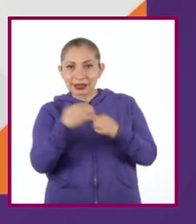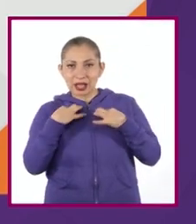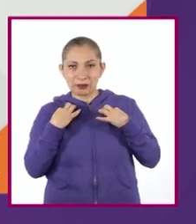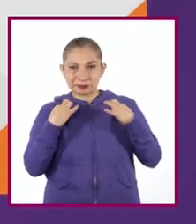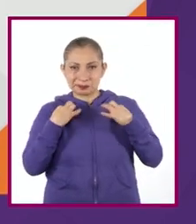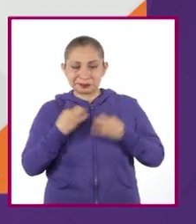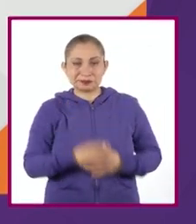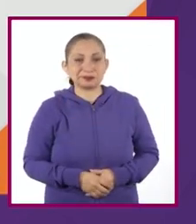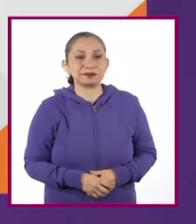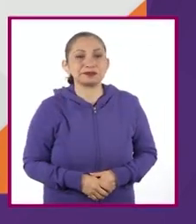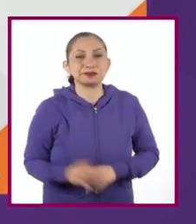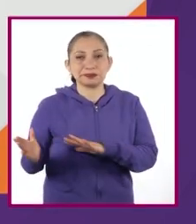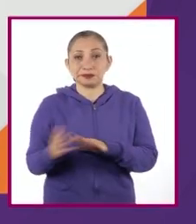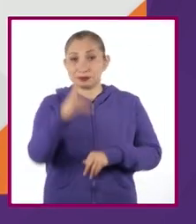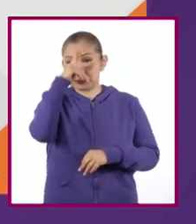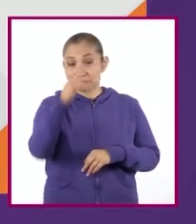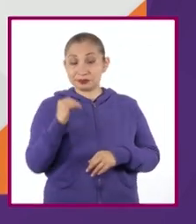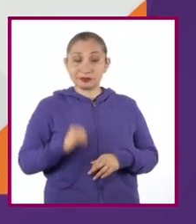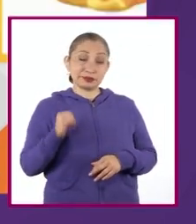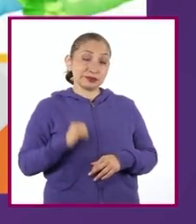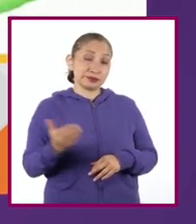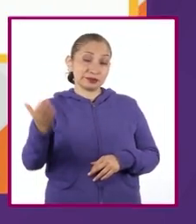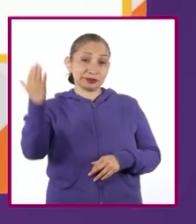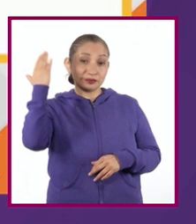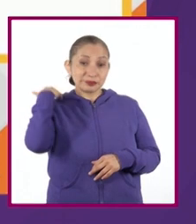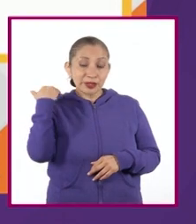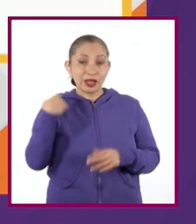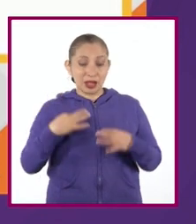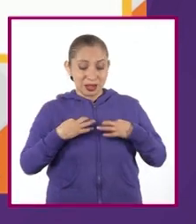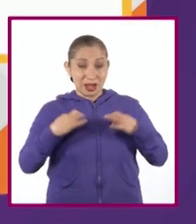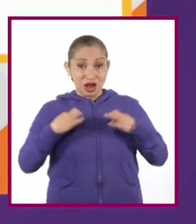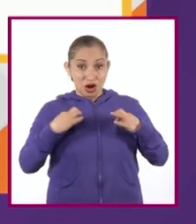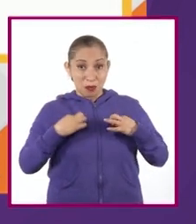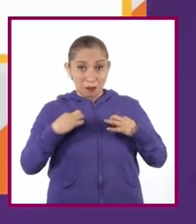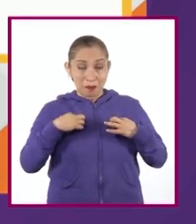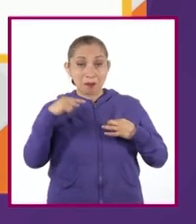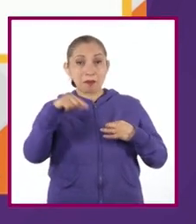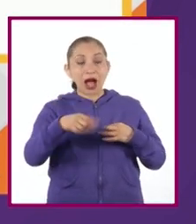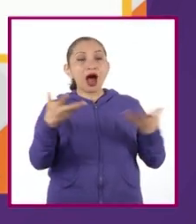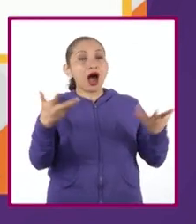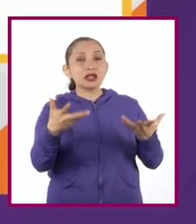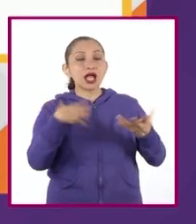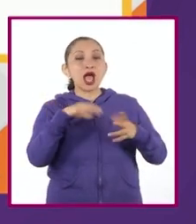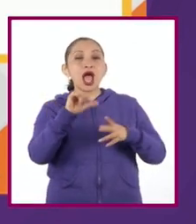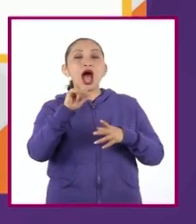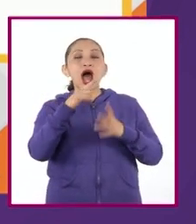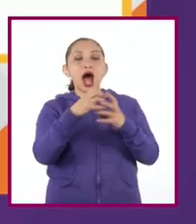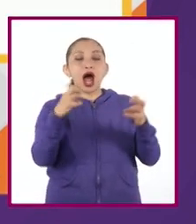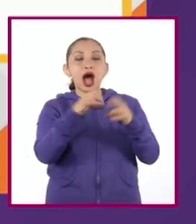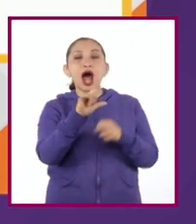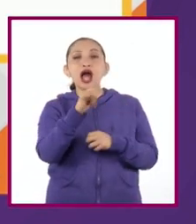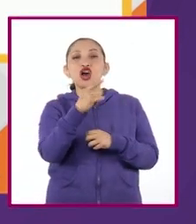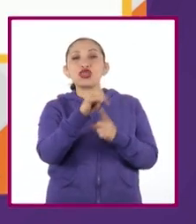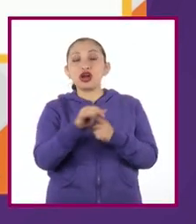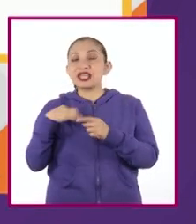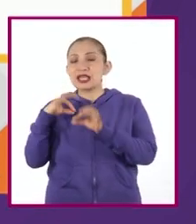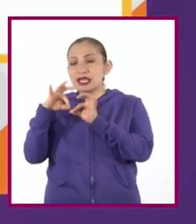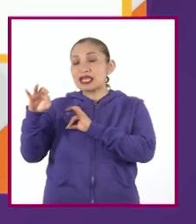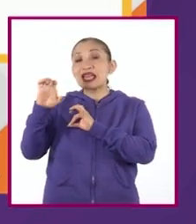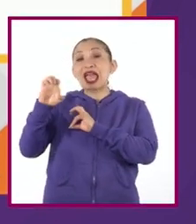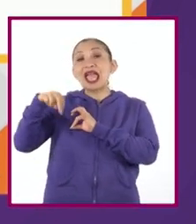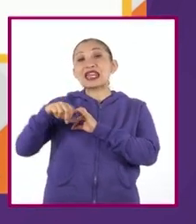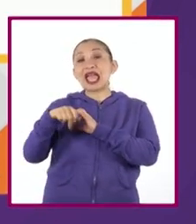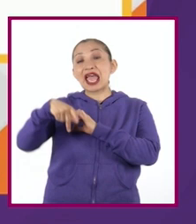textil. En el México antiguo, las prendas de vestir se hacían de algodón y de fibras del